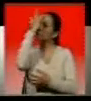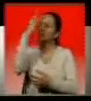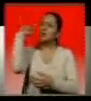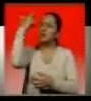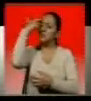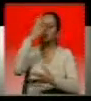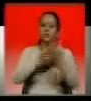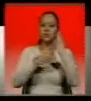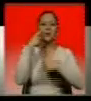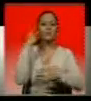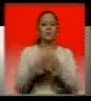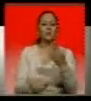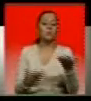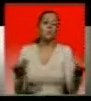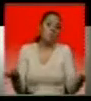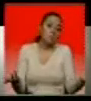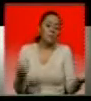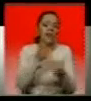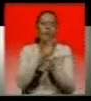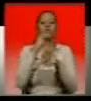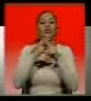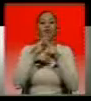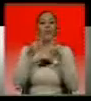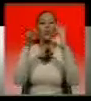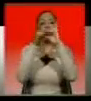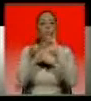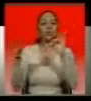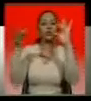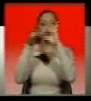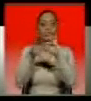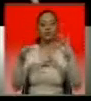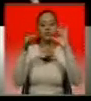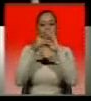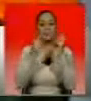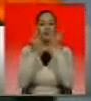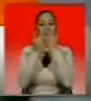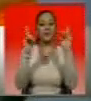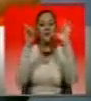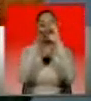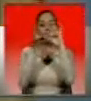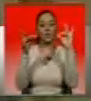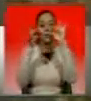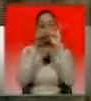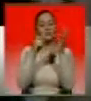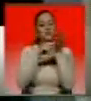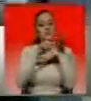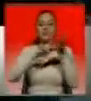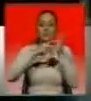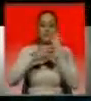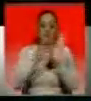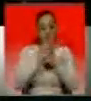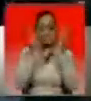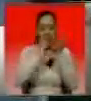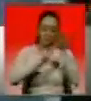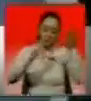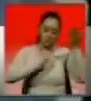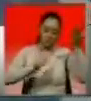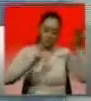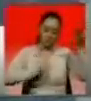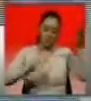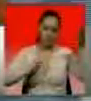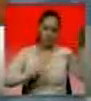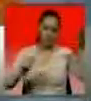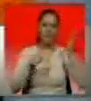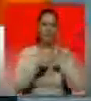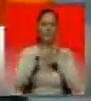han perdido. Cuentos de Libertad es un proyecto liderado por el Ministerio de Justicia que incentiva a las personas recluidas a